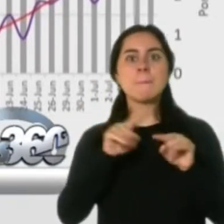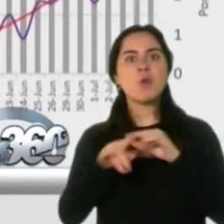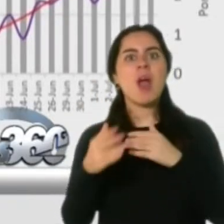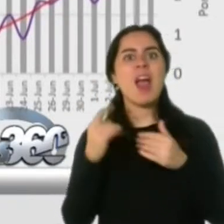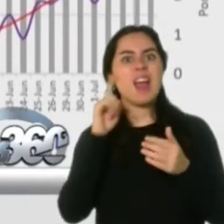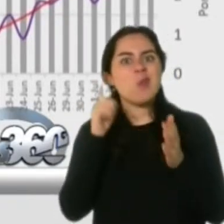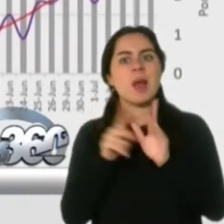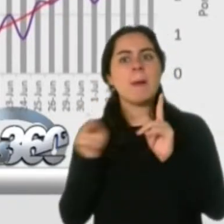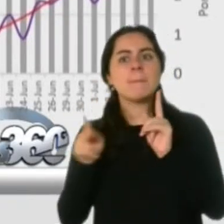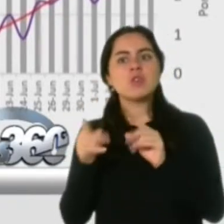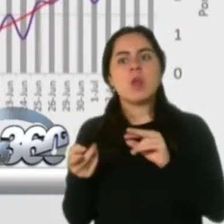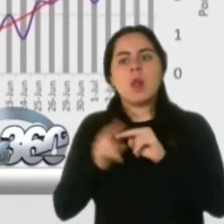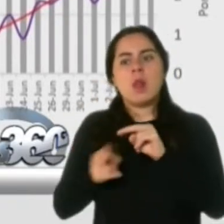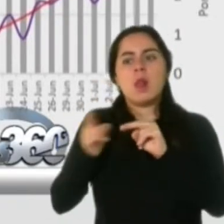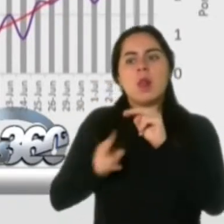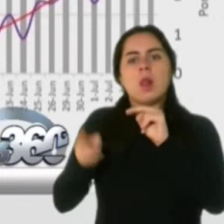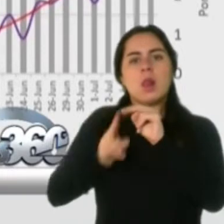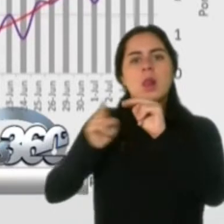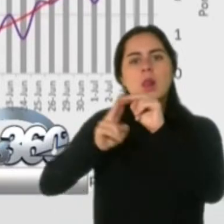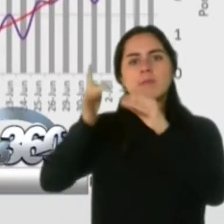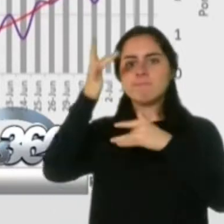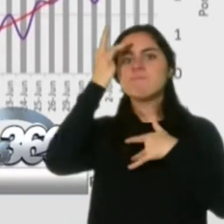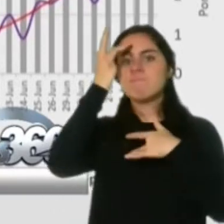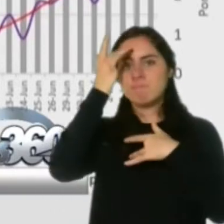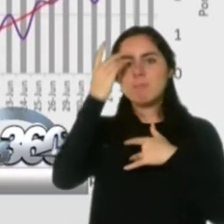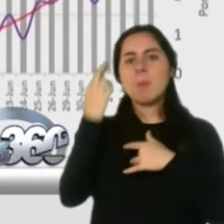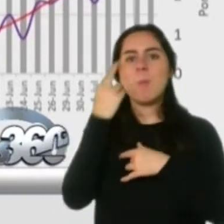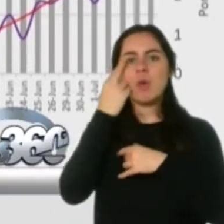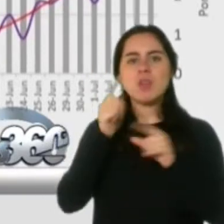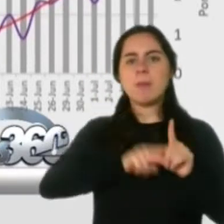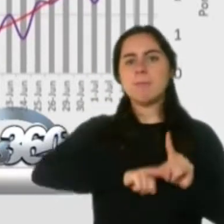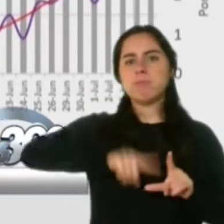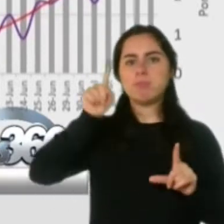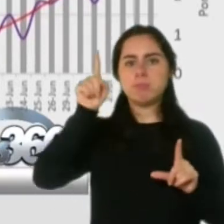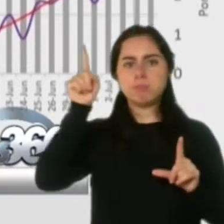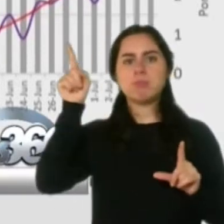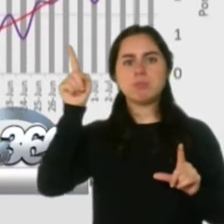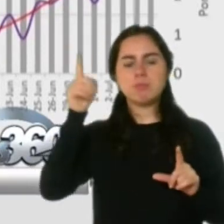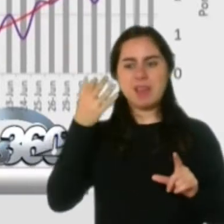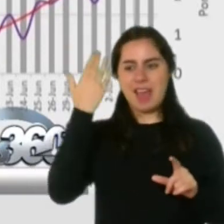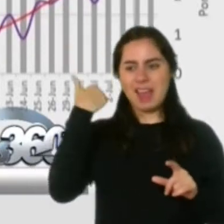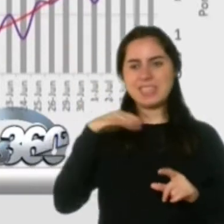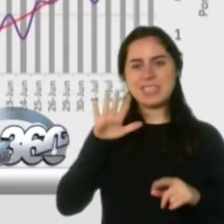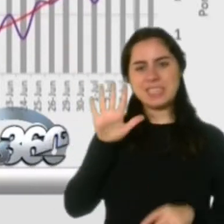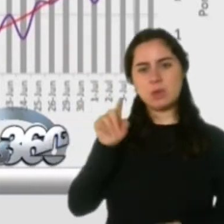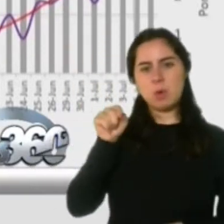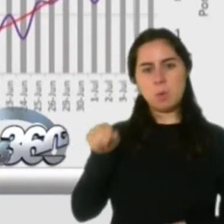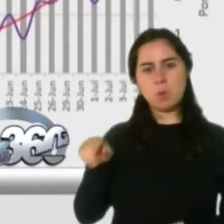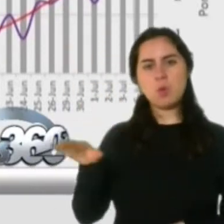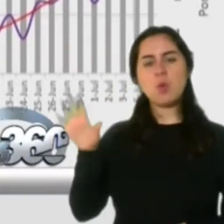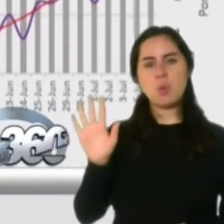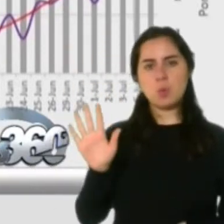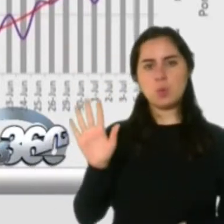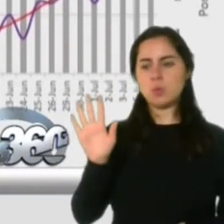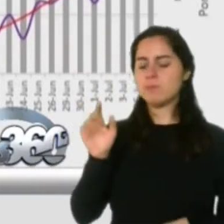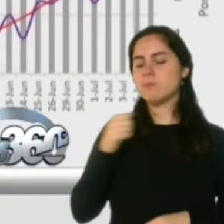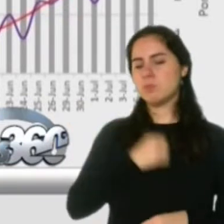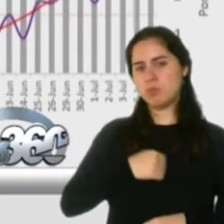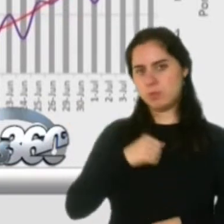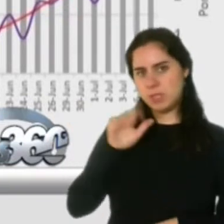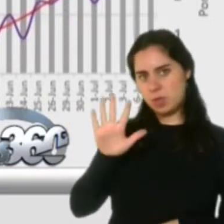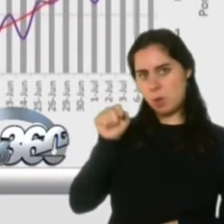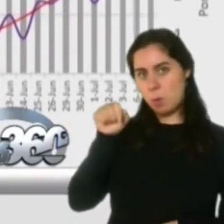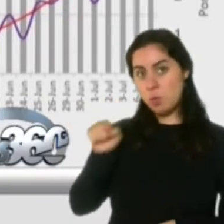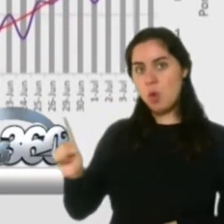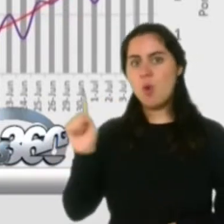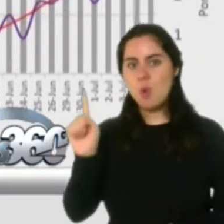con el aumento del número de casos. A esa fecha estábamos en 5.1 y 5.1 es como el marcador